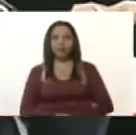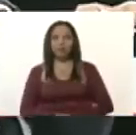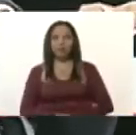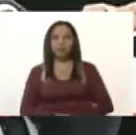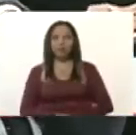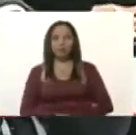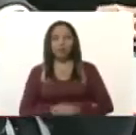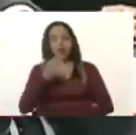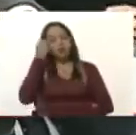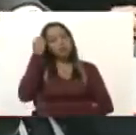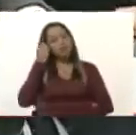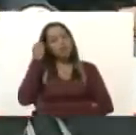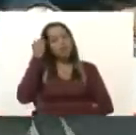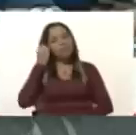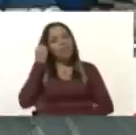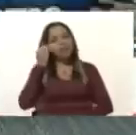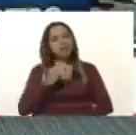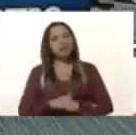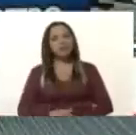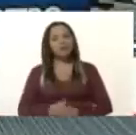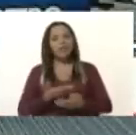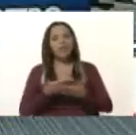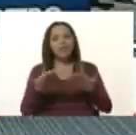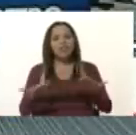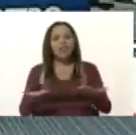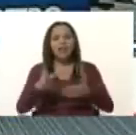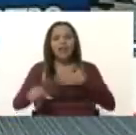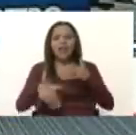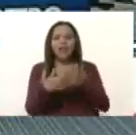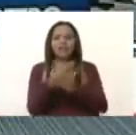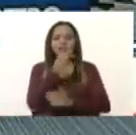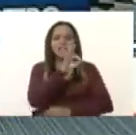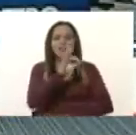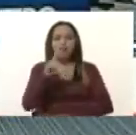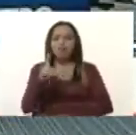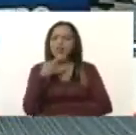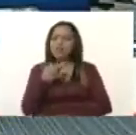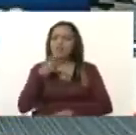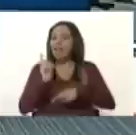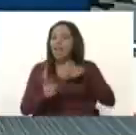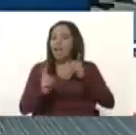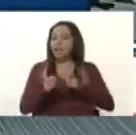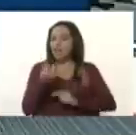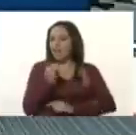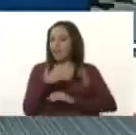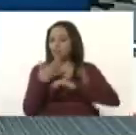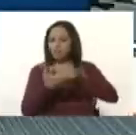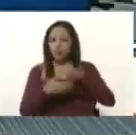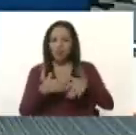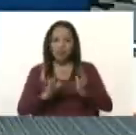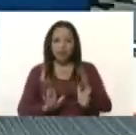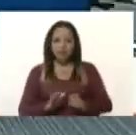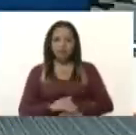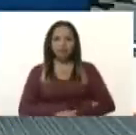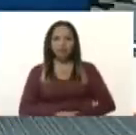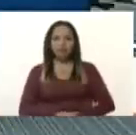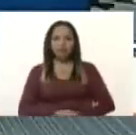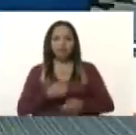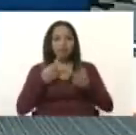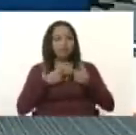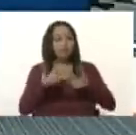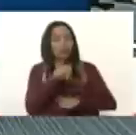Estoy pensando, bueno, dar una prórroga hasta el 31 de diciembre por si alguien tiene algún problema, pues. Pero no se les